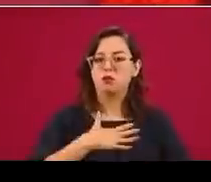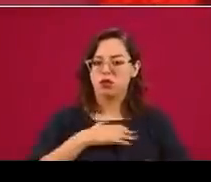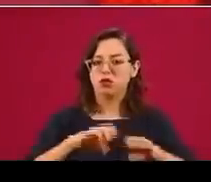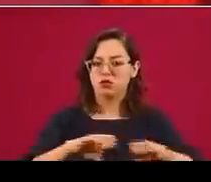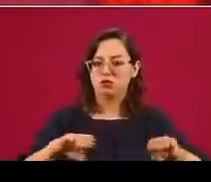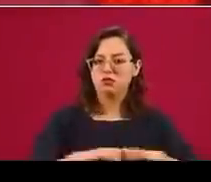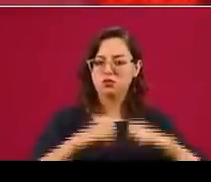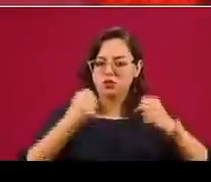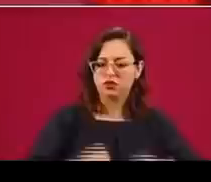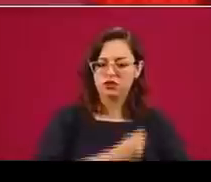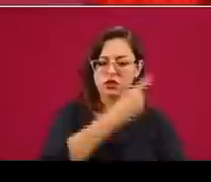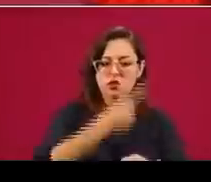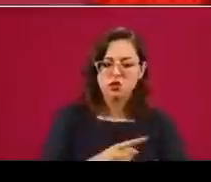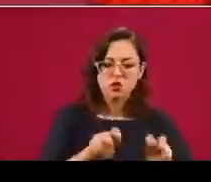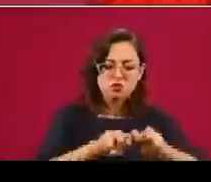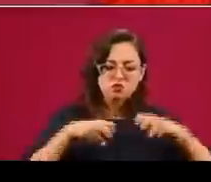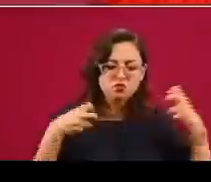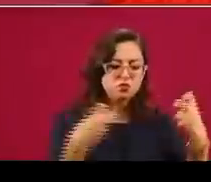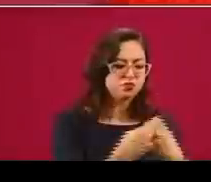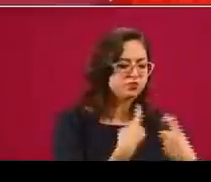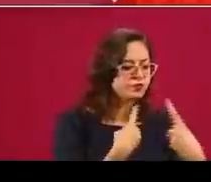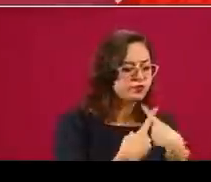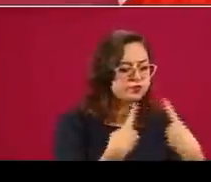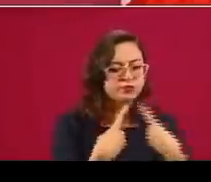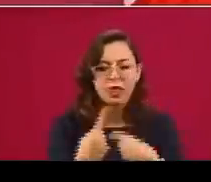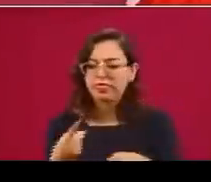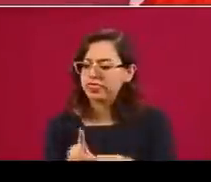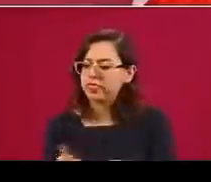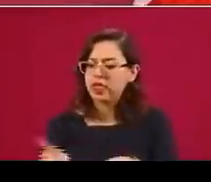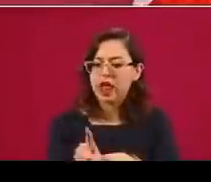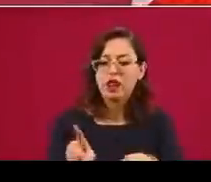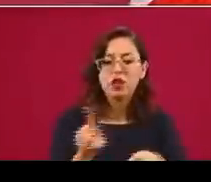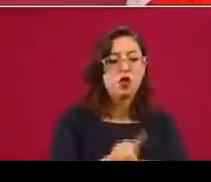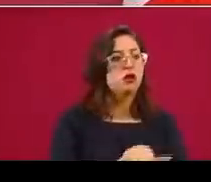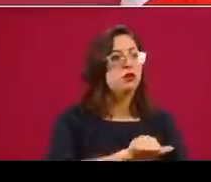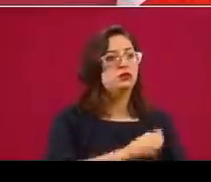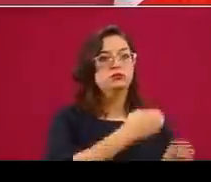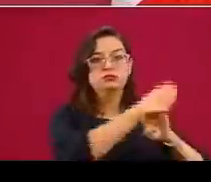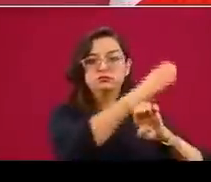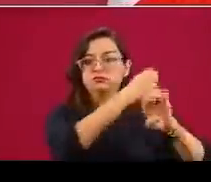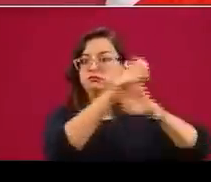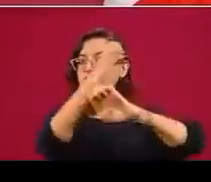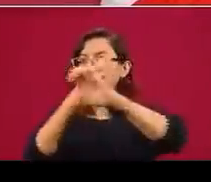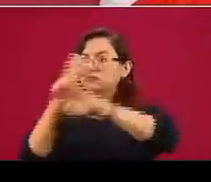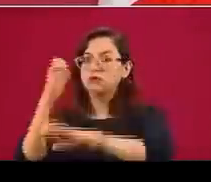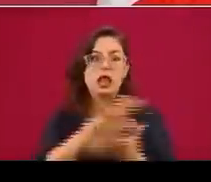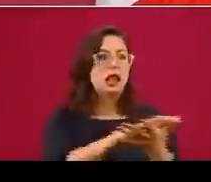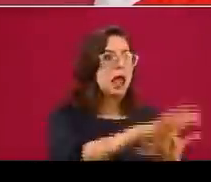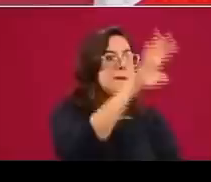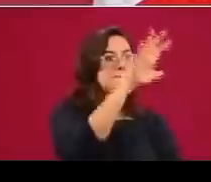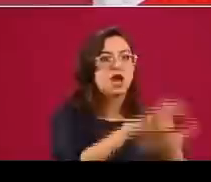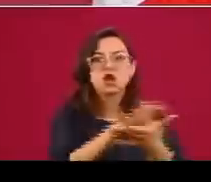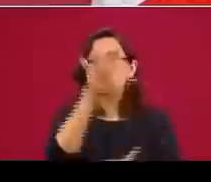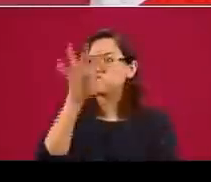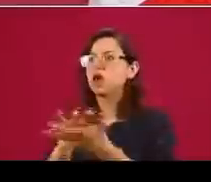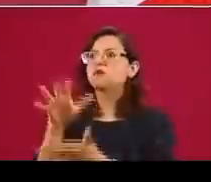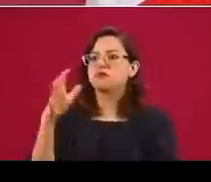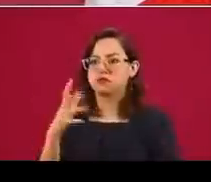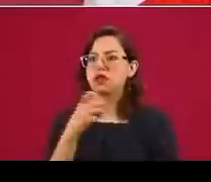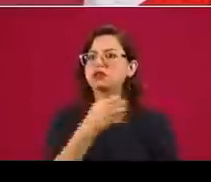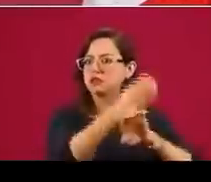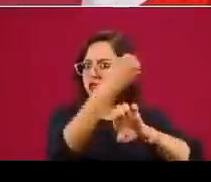seguridad, esto se replica en la mayoría de los estados. Y hay gobernadores que asisten a